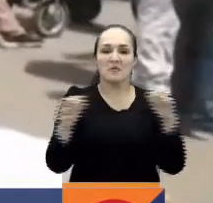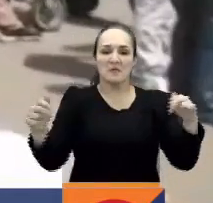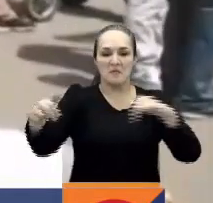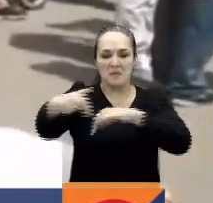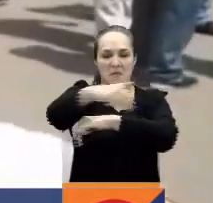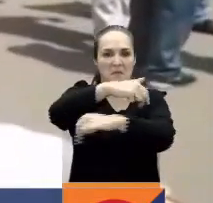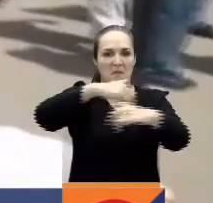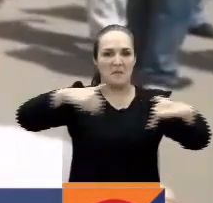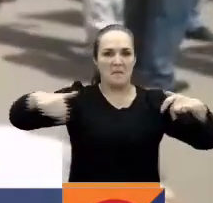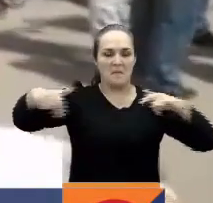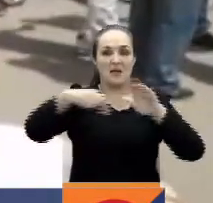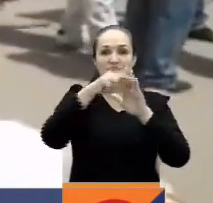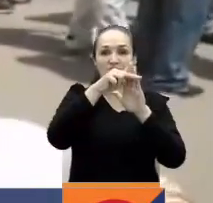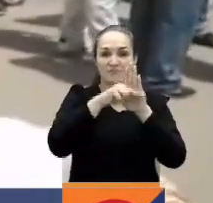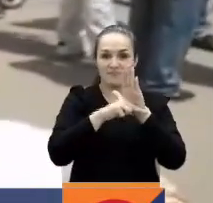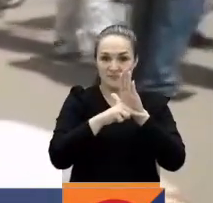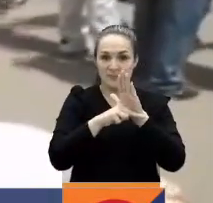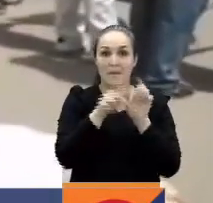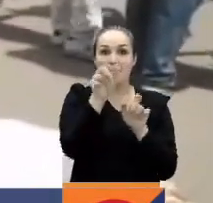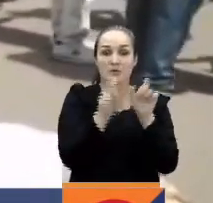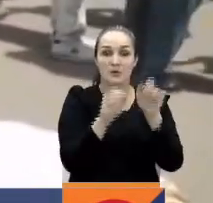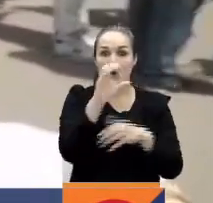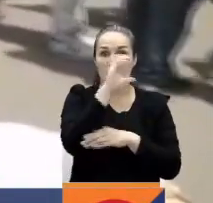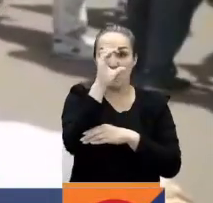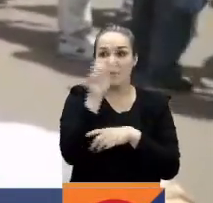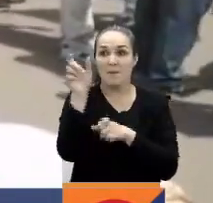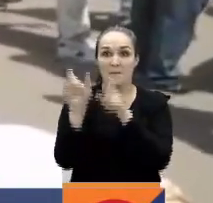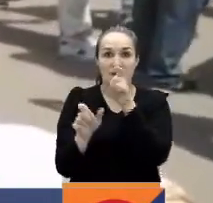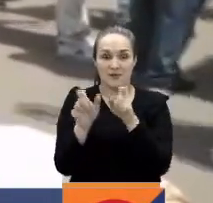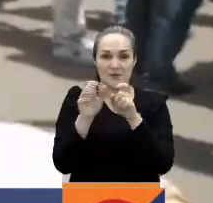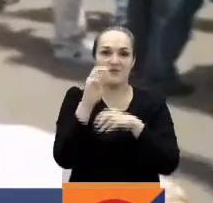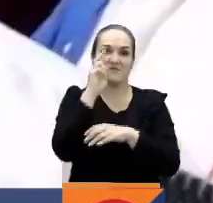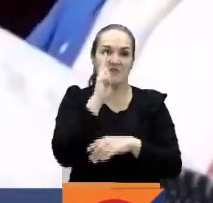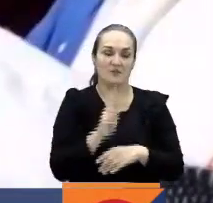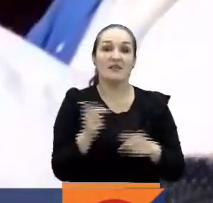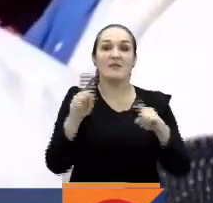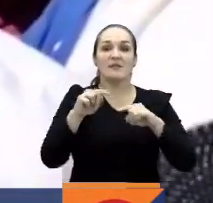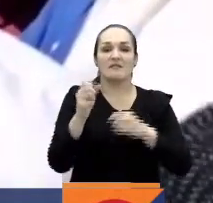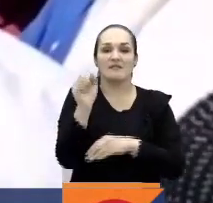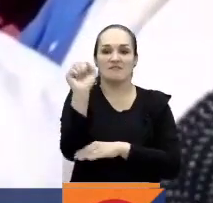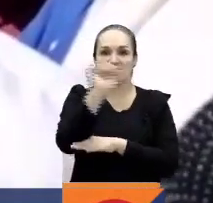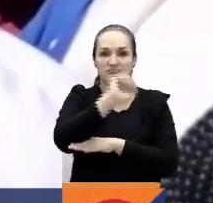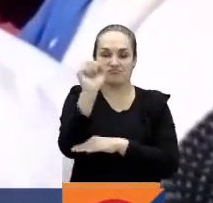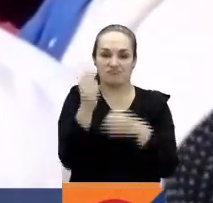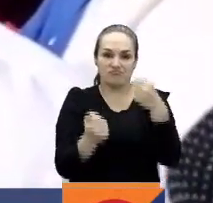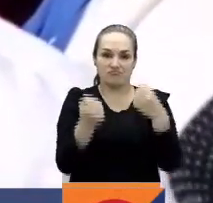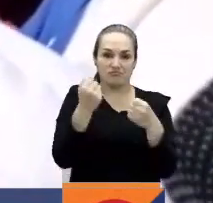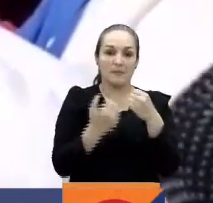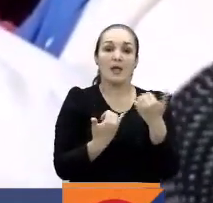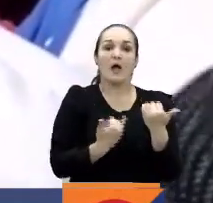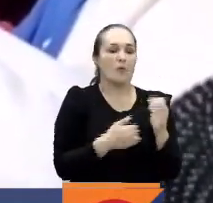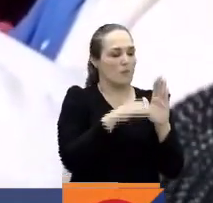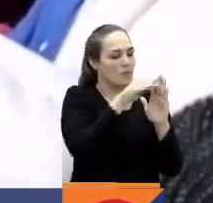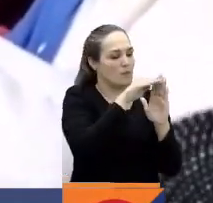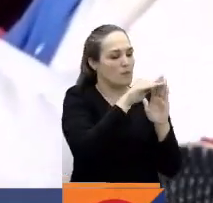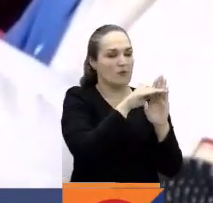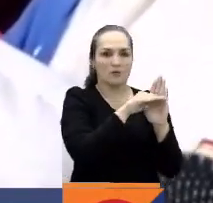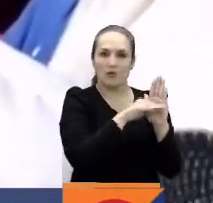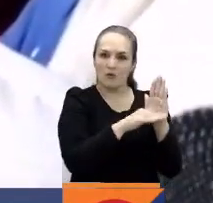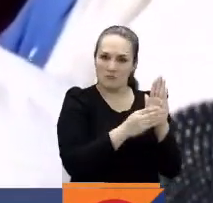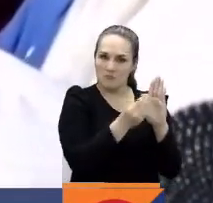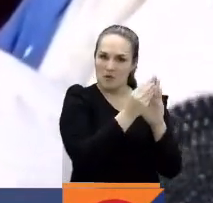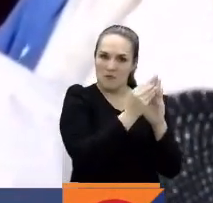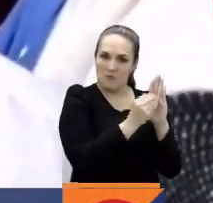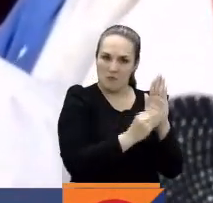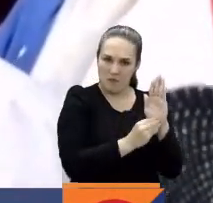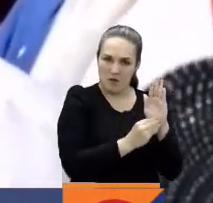venezolanos, colombianos, pero también para todo el tema relacionado con el transporte. Los protocolos que se están iniciando hoy